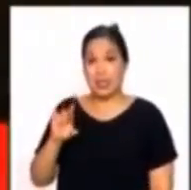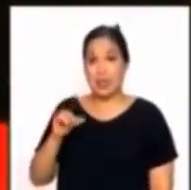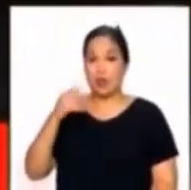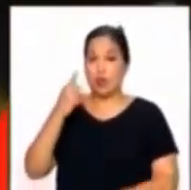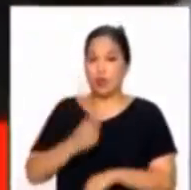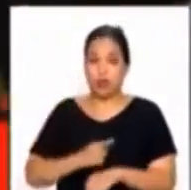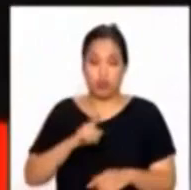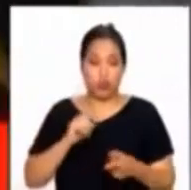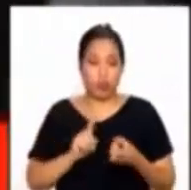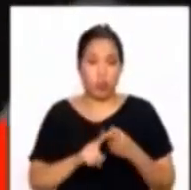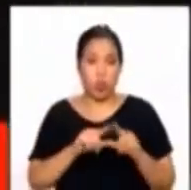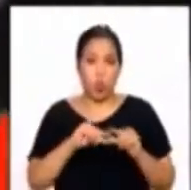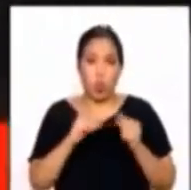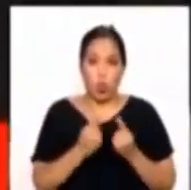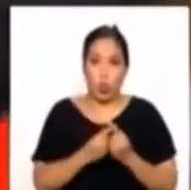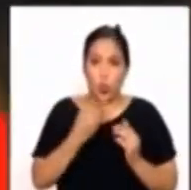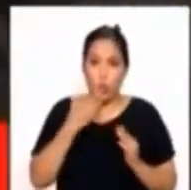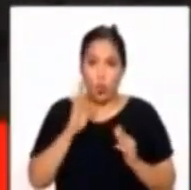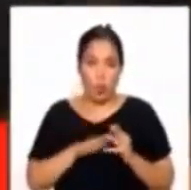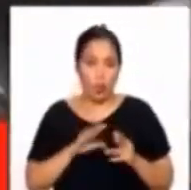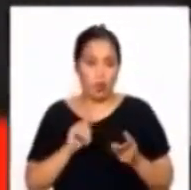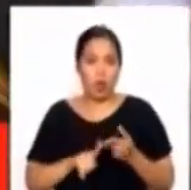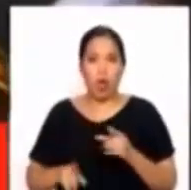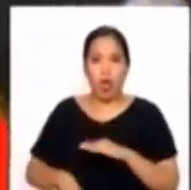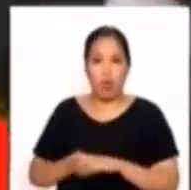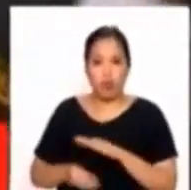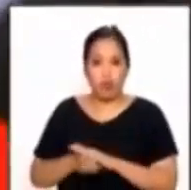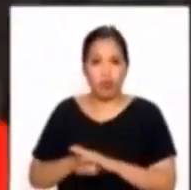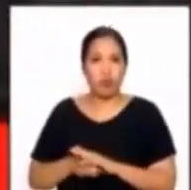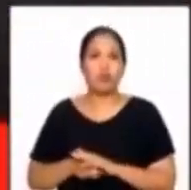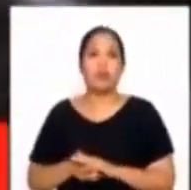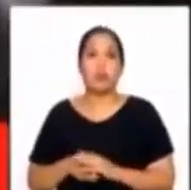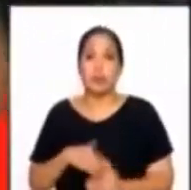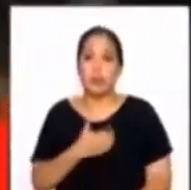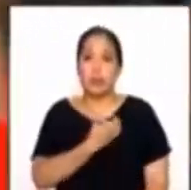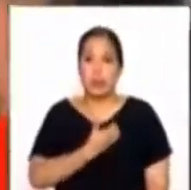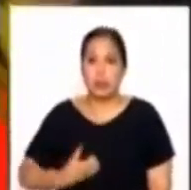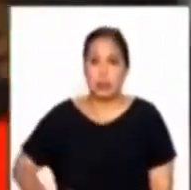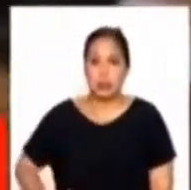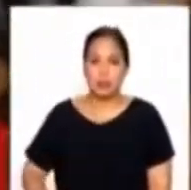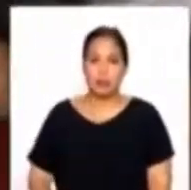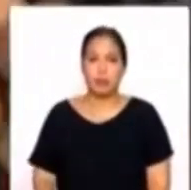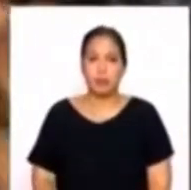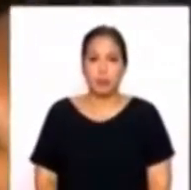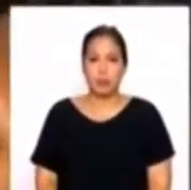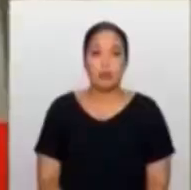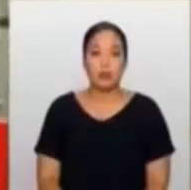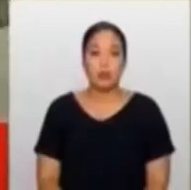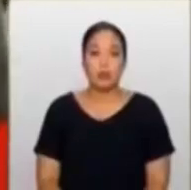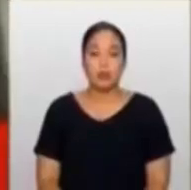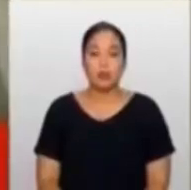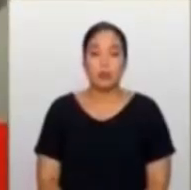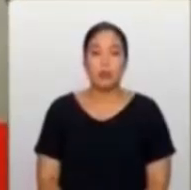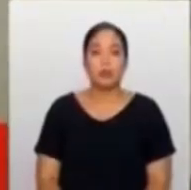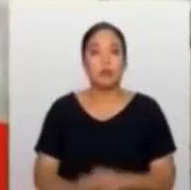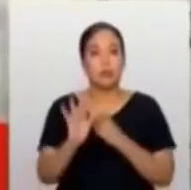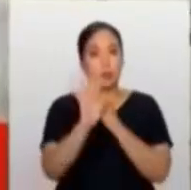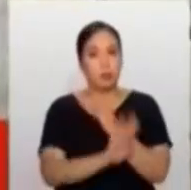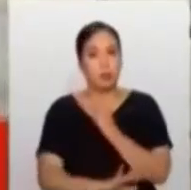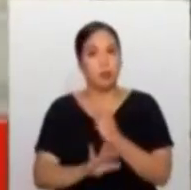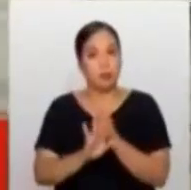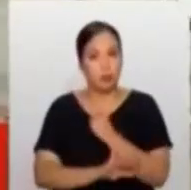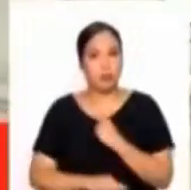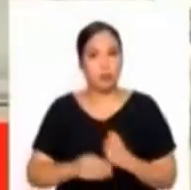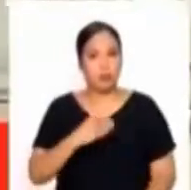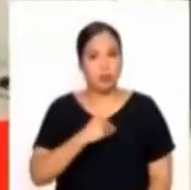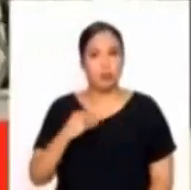de organización criminal y lavado de activos en agravio del Estado. Y bueno, amigos, ante el hecho